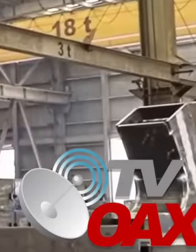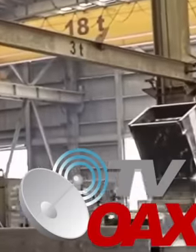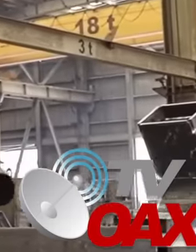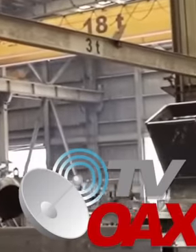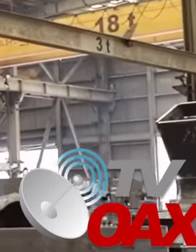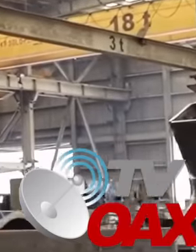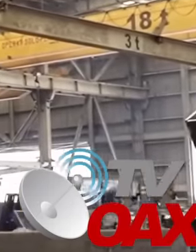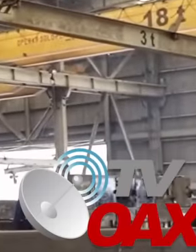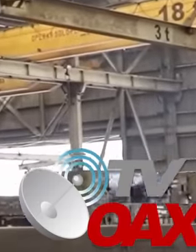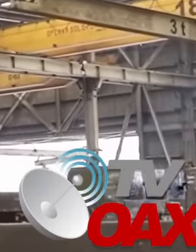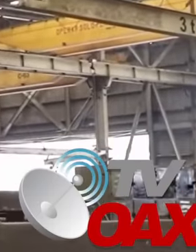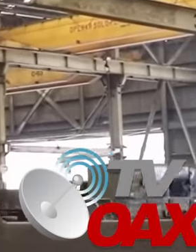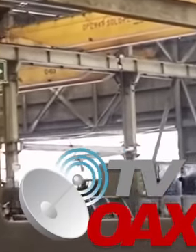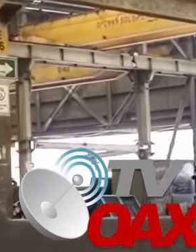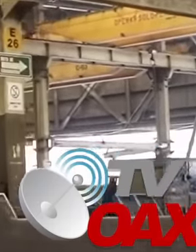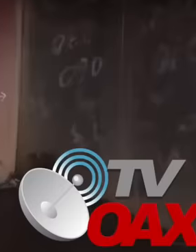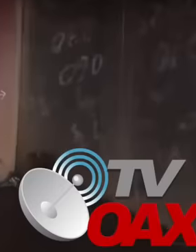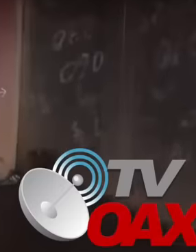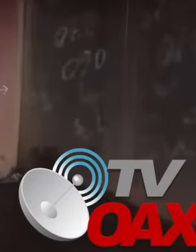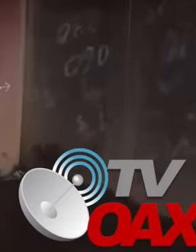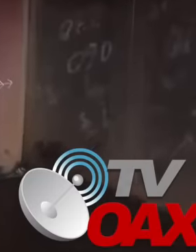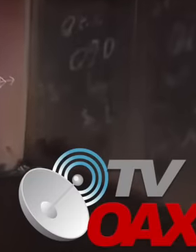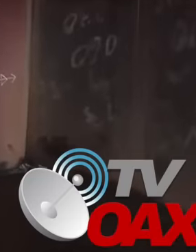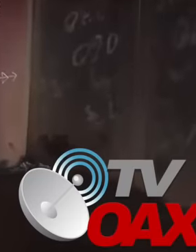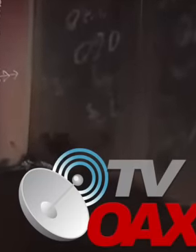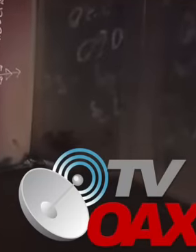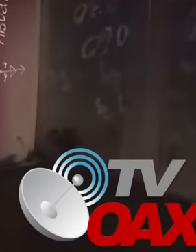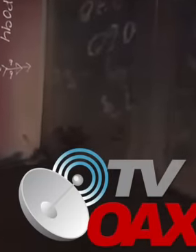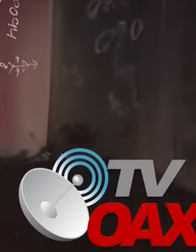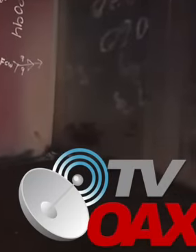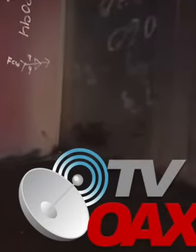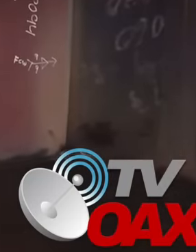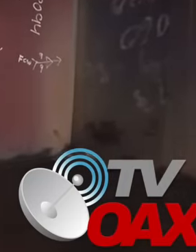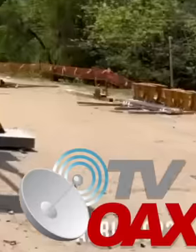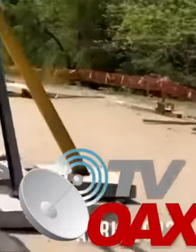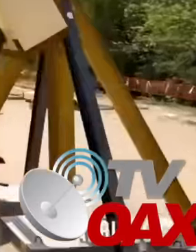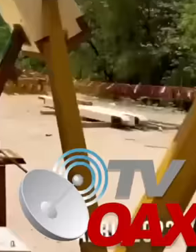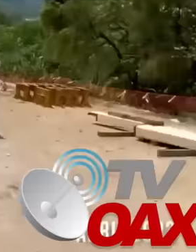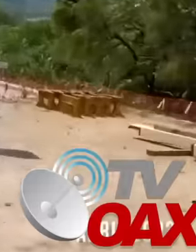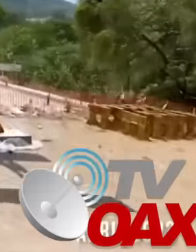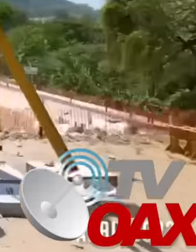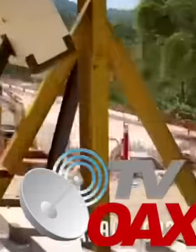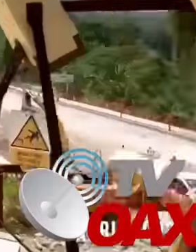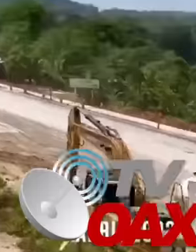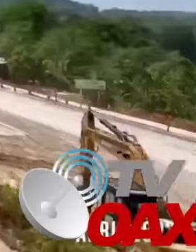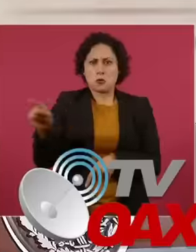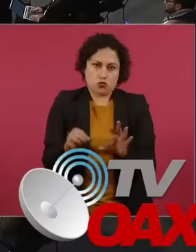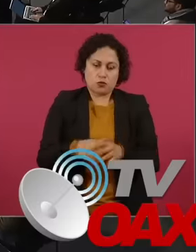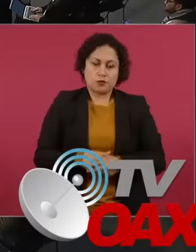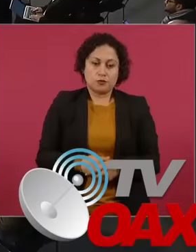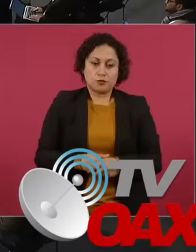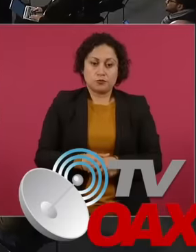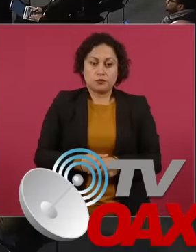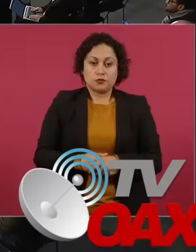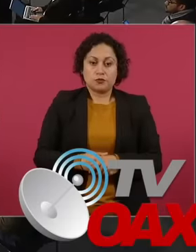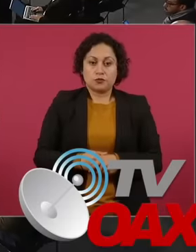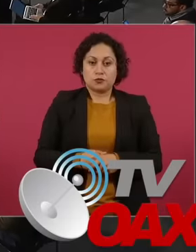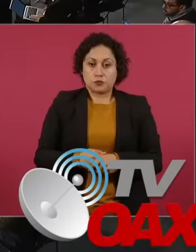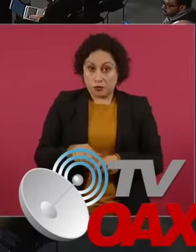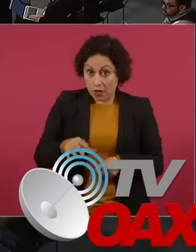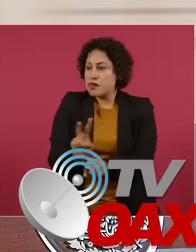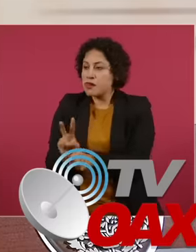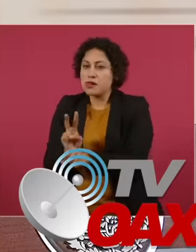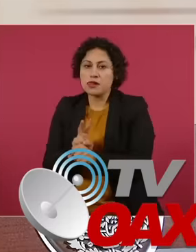tiene cosas mucho más avanzadas en ingeniería. ¿Lo tendrás?